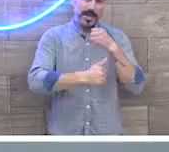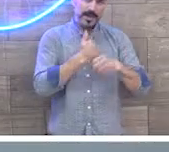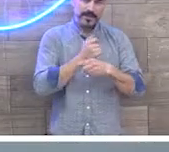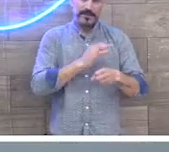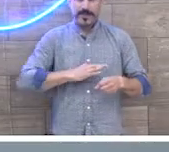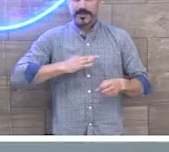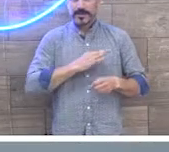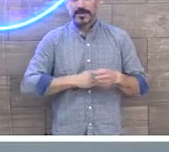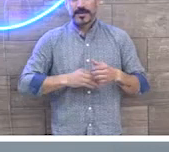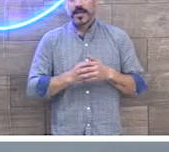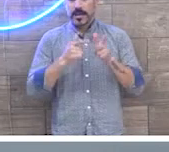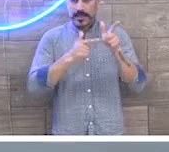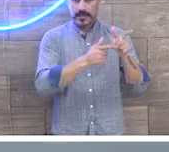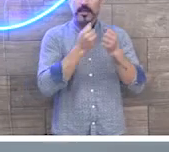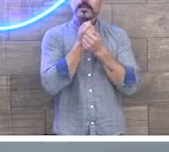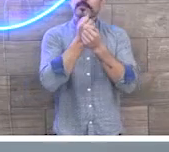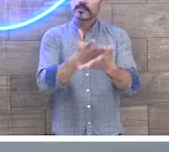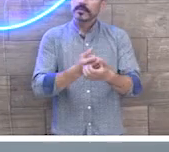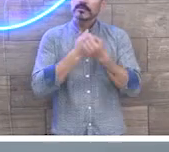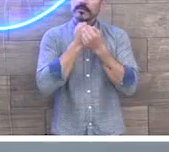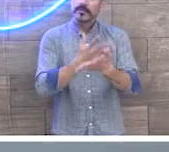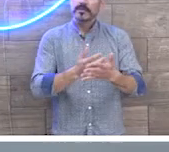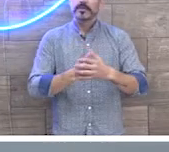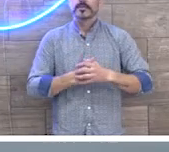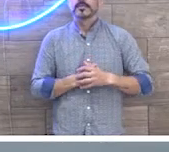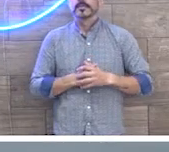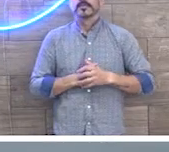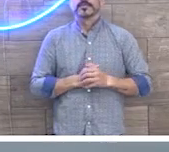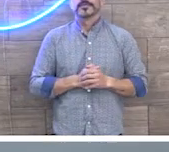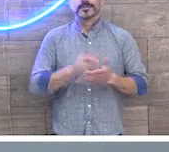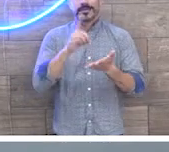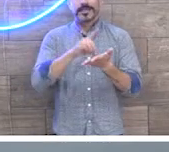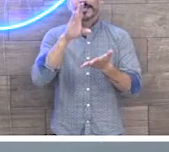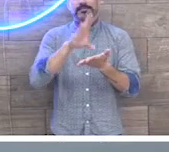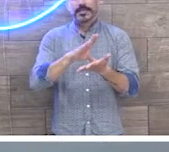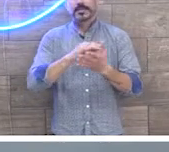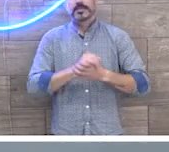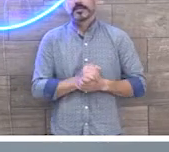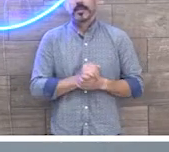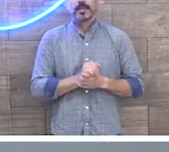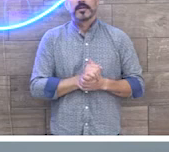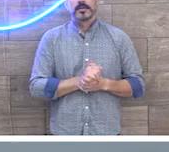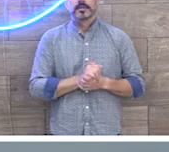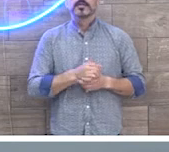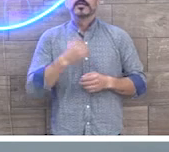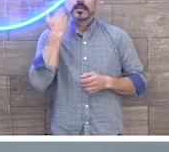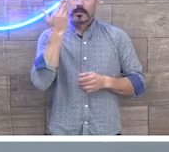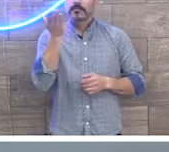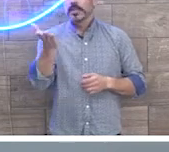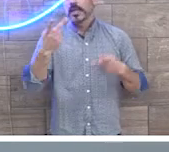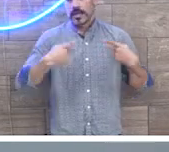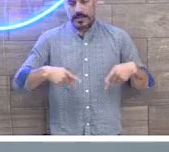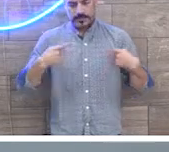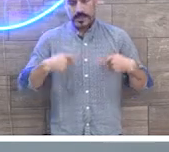y pues que se siga difundiendo la cuestión de la discapacidad y pues pedirle a la gente